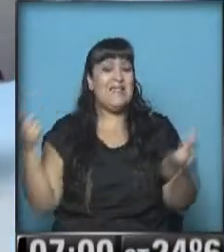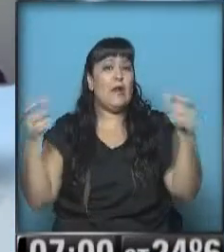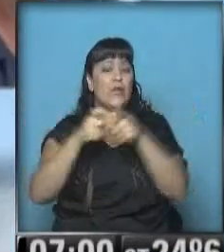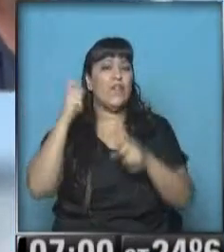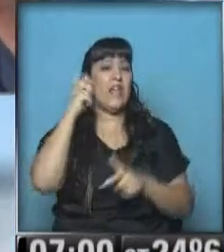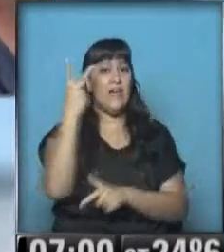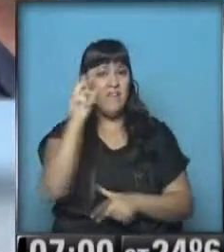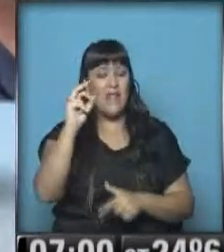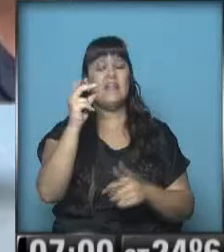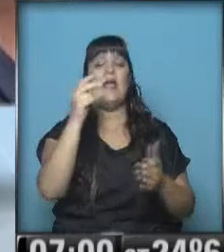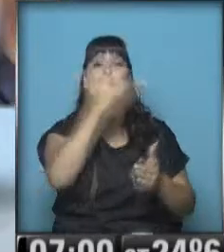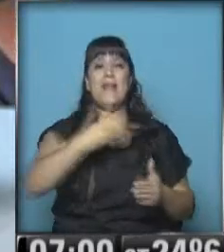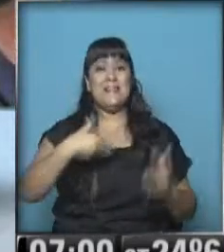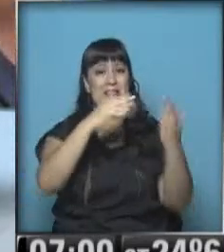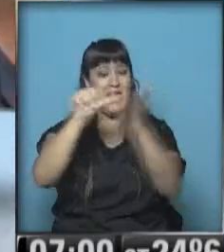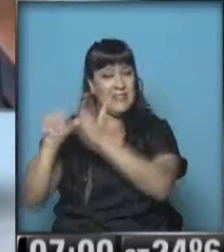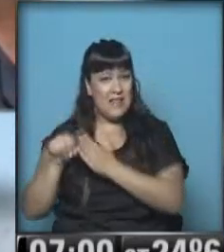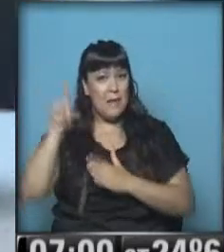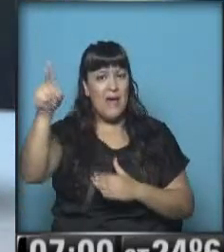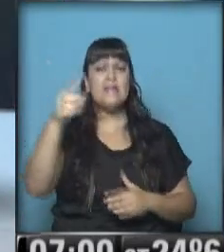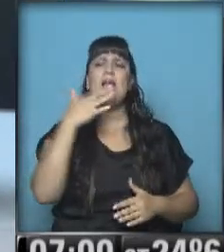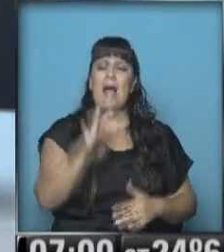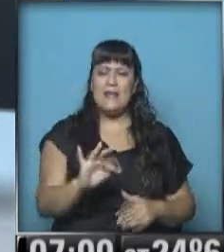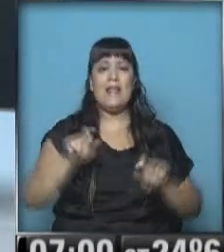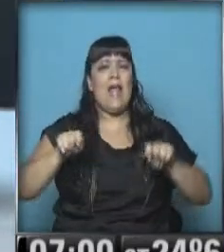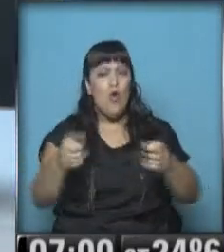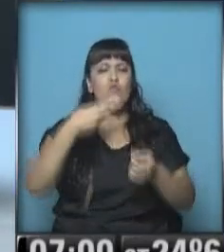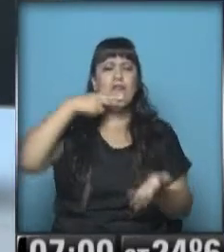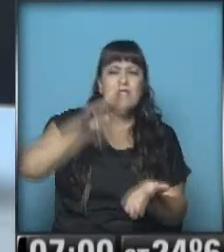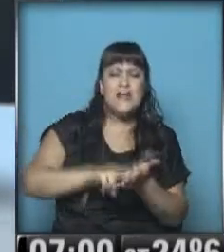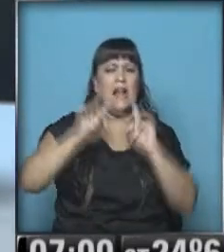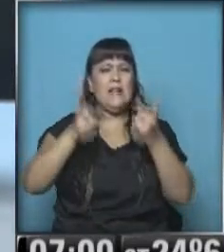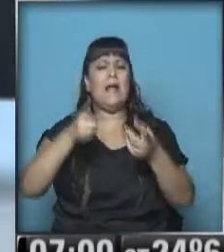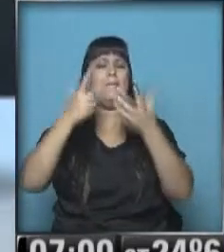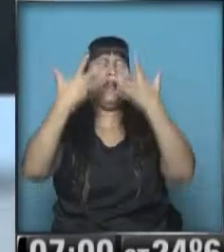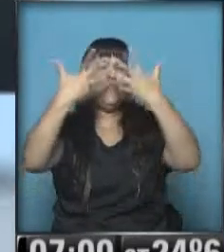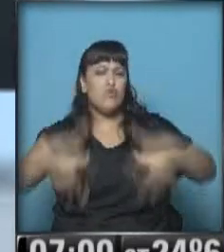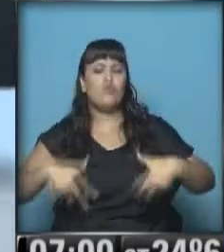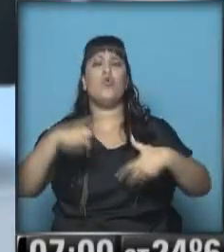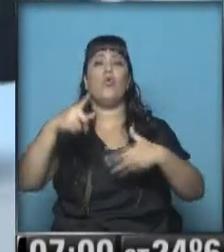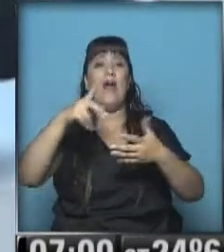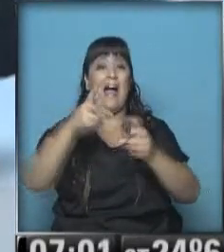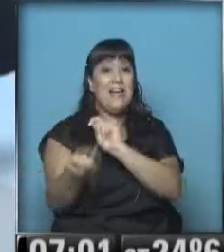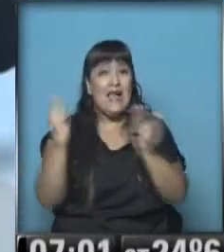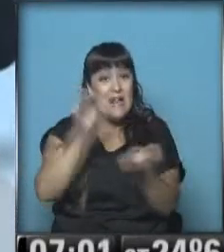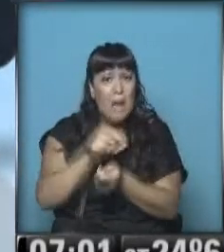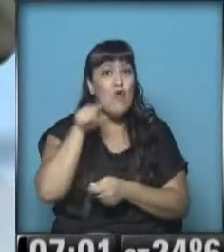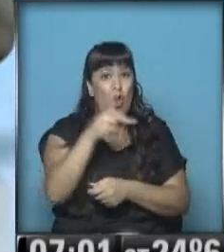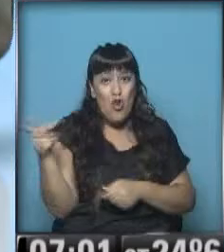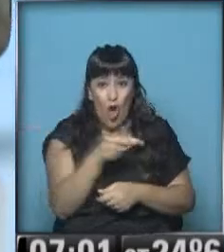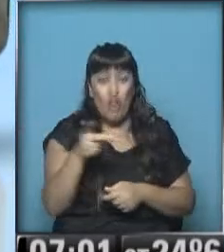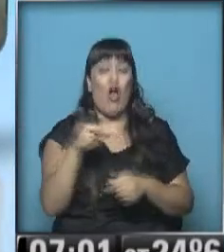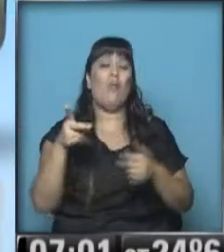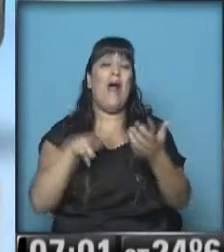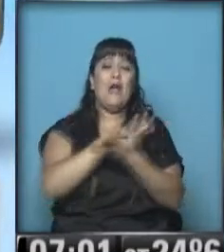líderes mundiales comenzaron a entender que las políticas de ajuste fiscal y reformas estructurales no son las vías adecuadas para salir